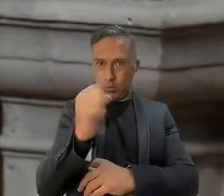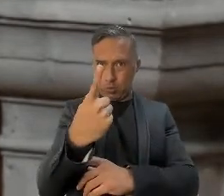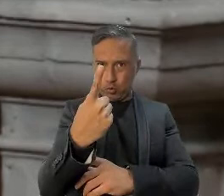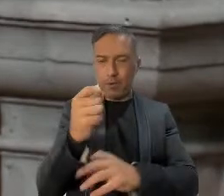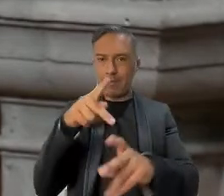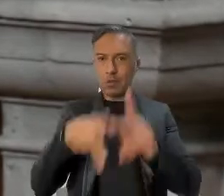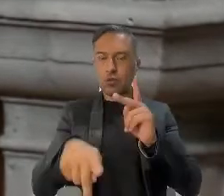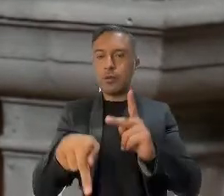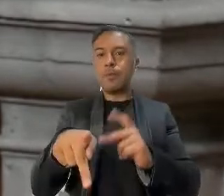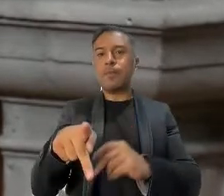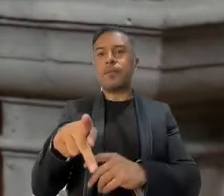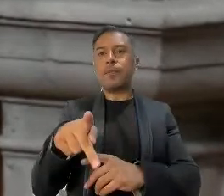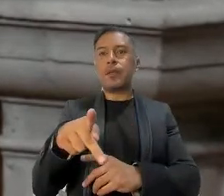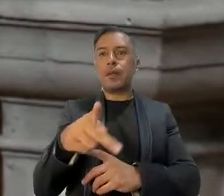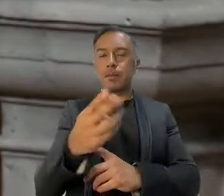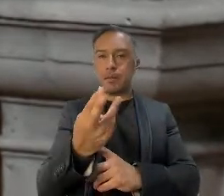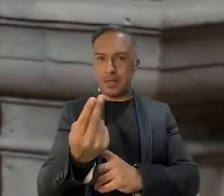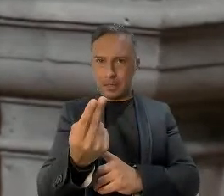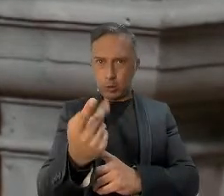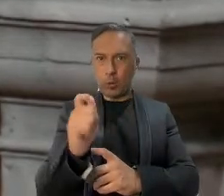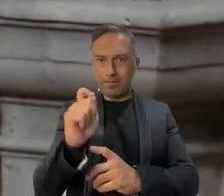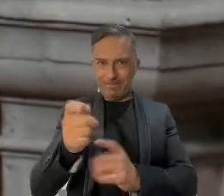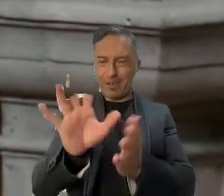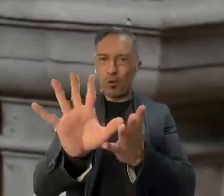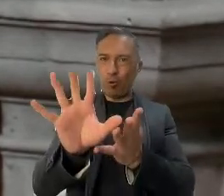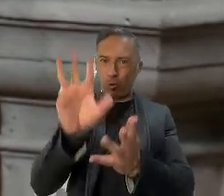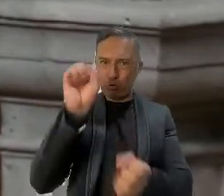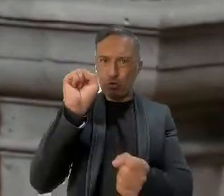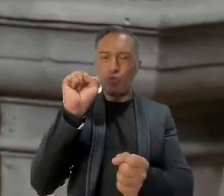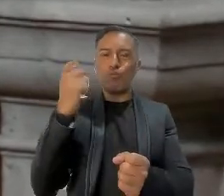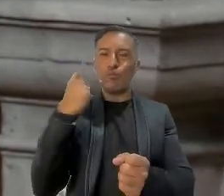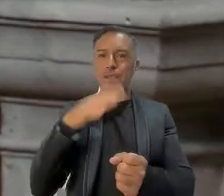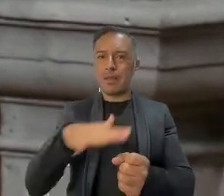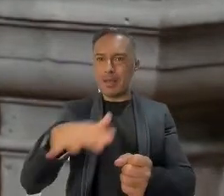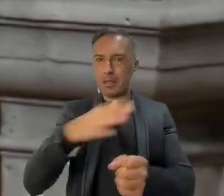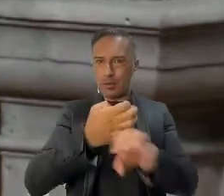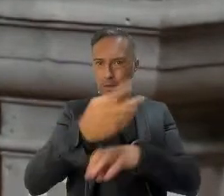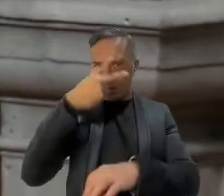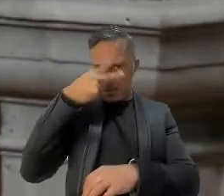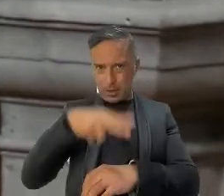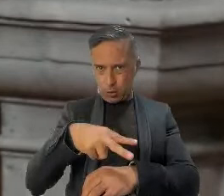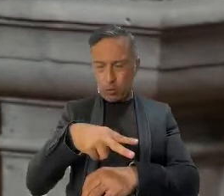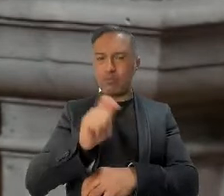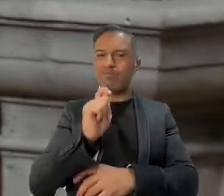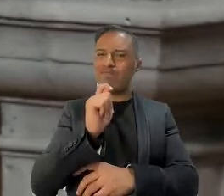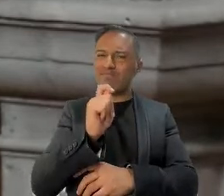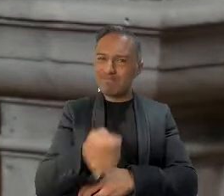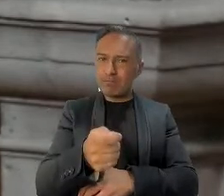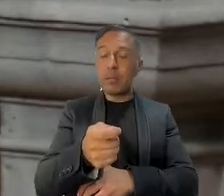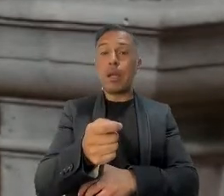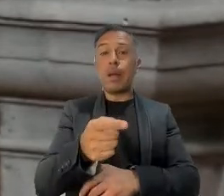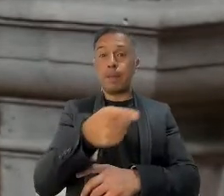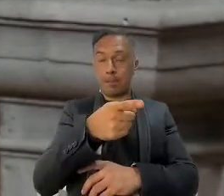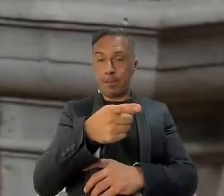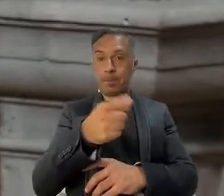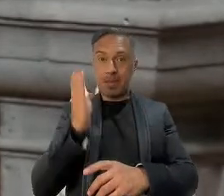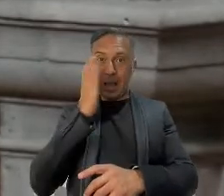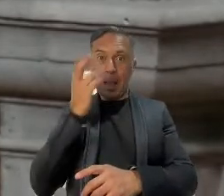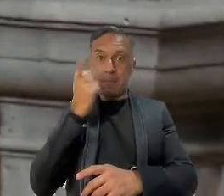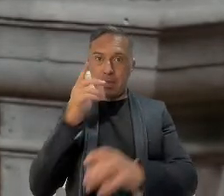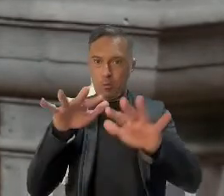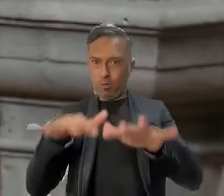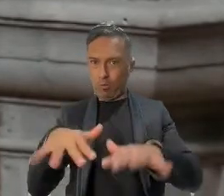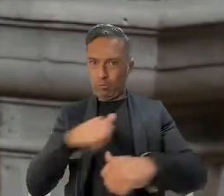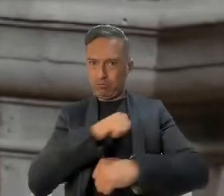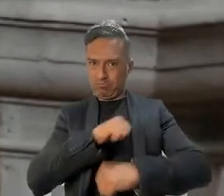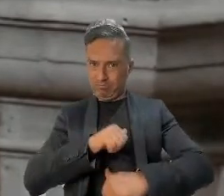25ª de la Constitución Política del Estado Libre y Soberano de México, se establece que son facultades y obligaciones de la legislatura fijar los